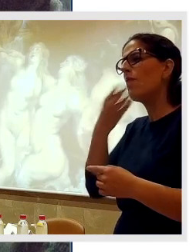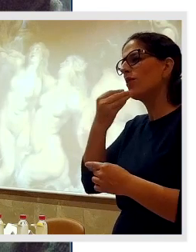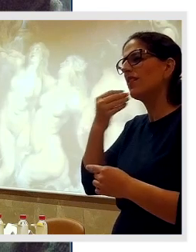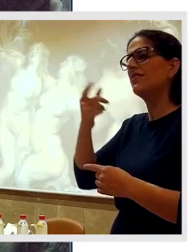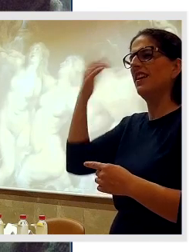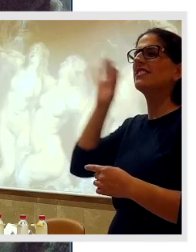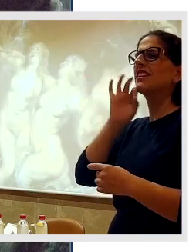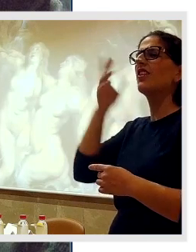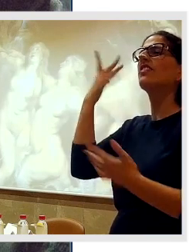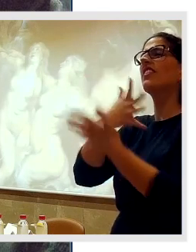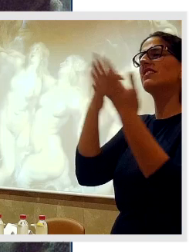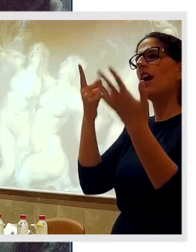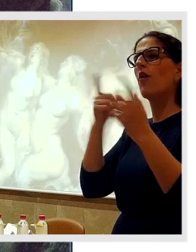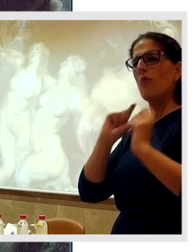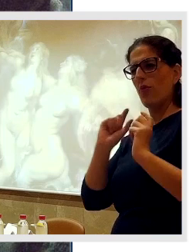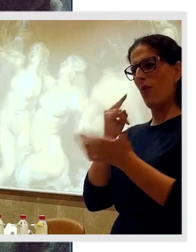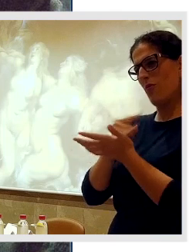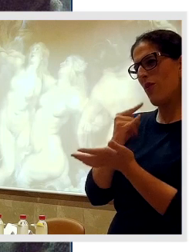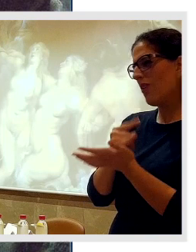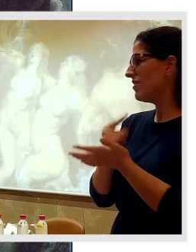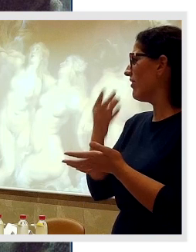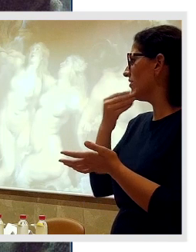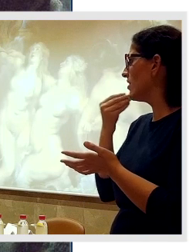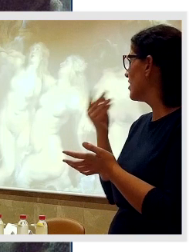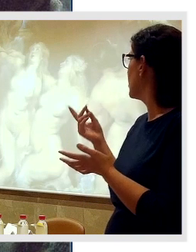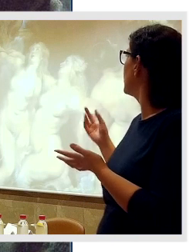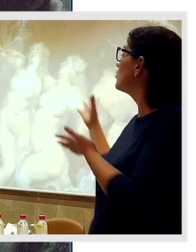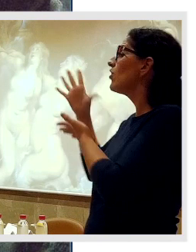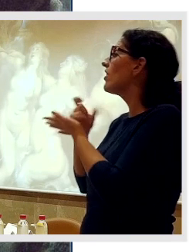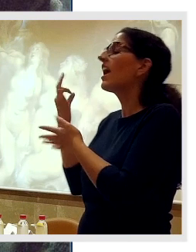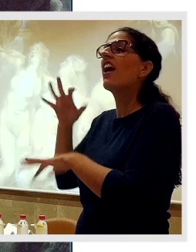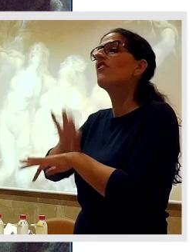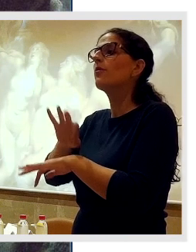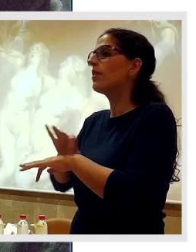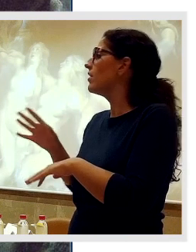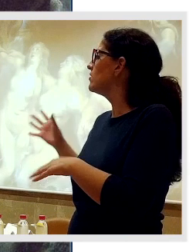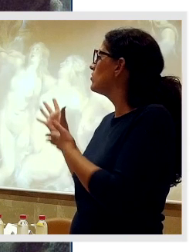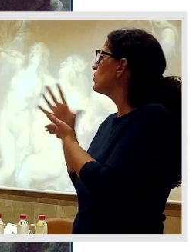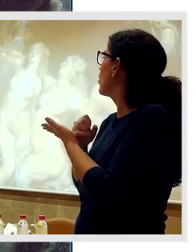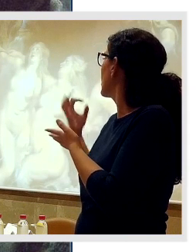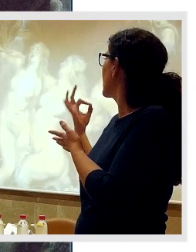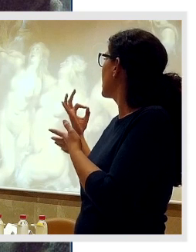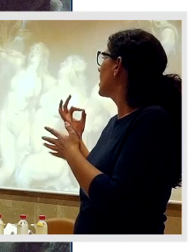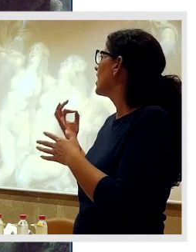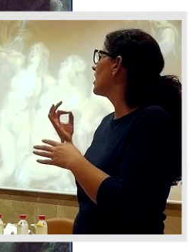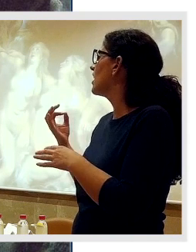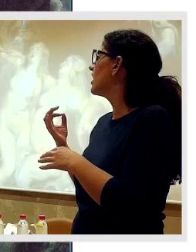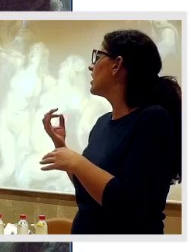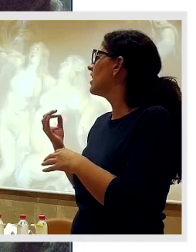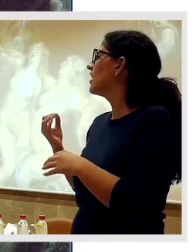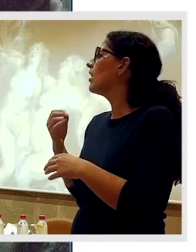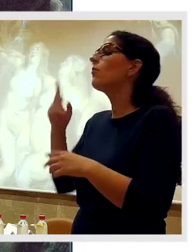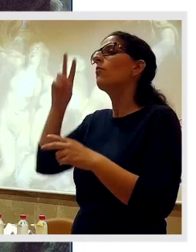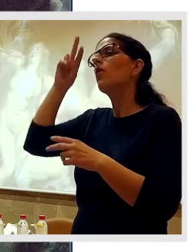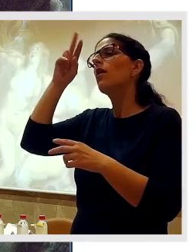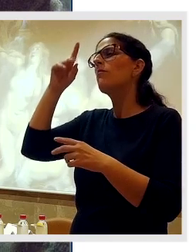belleza en el siglo XVI y XVII, tienen una enfermedad muy grave, tienen un síndrome metabólico. El síndrome metabólico lo